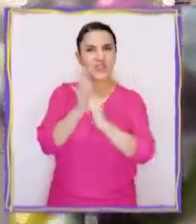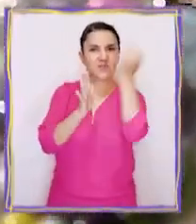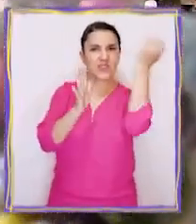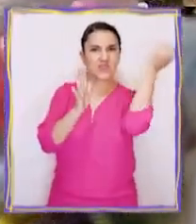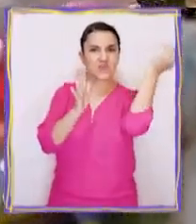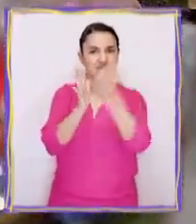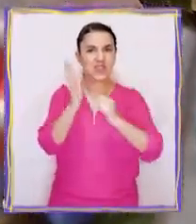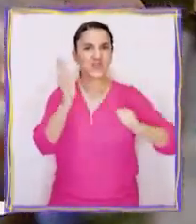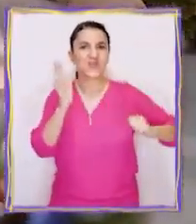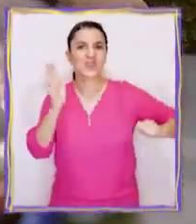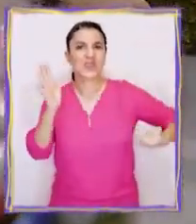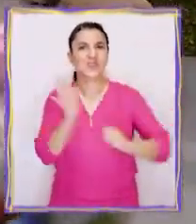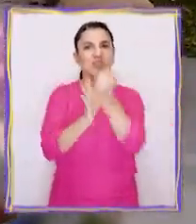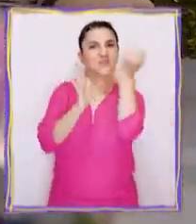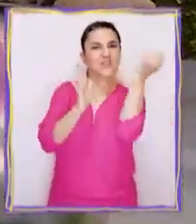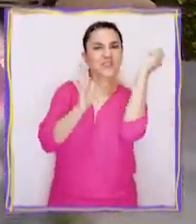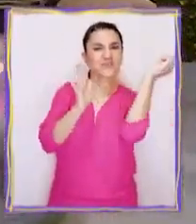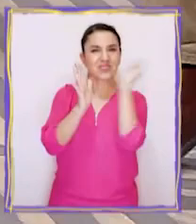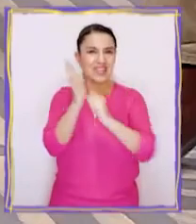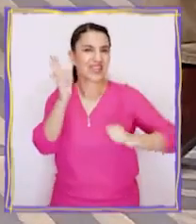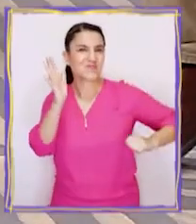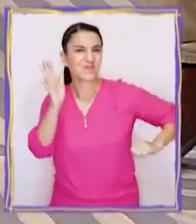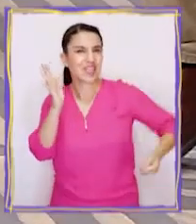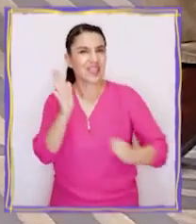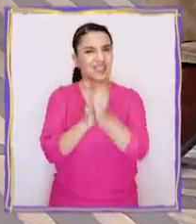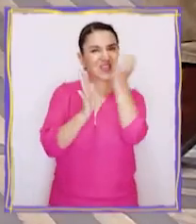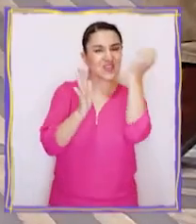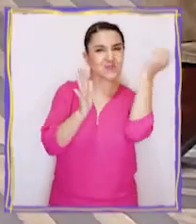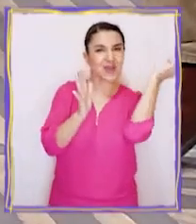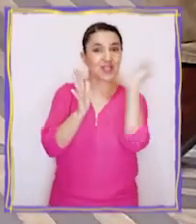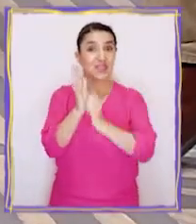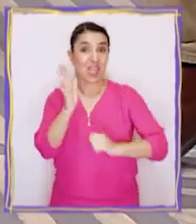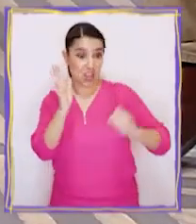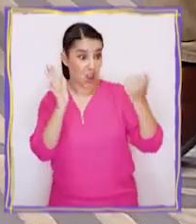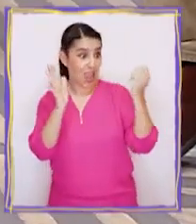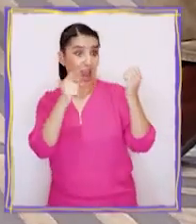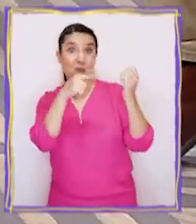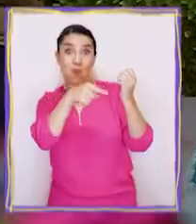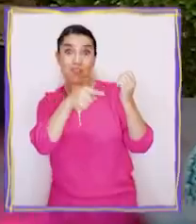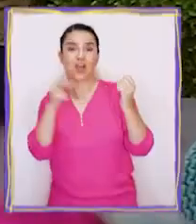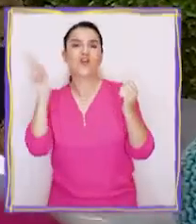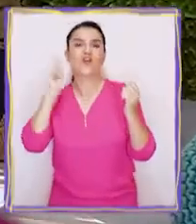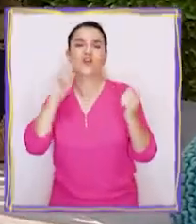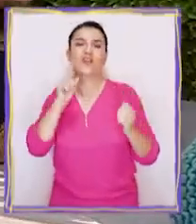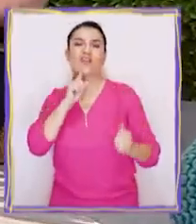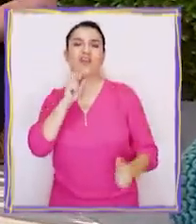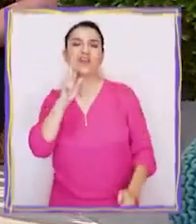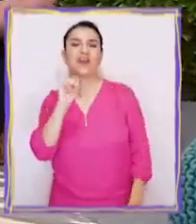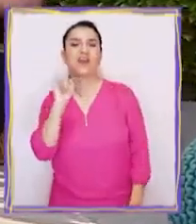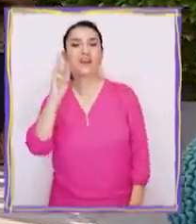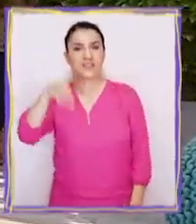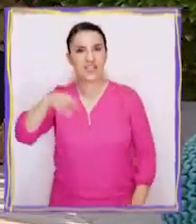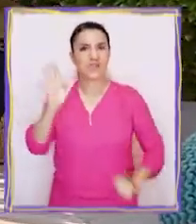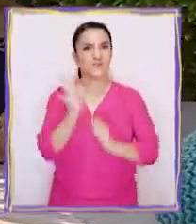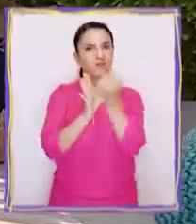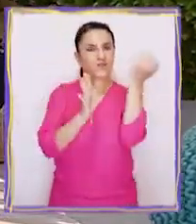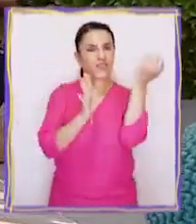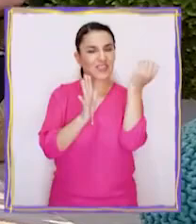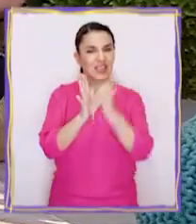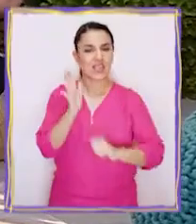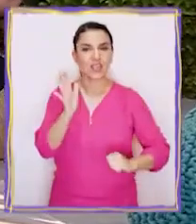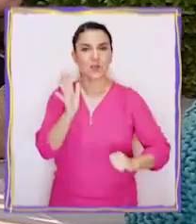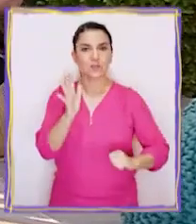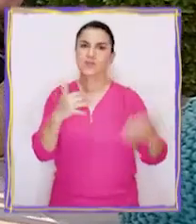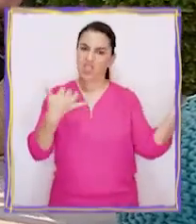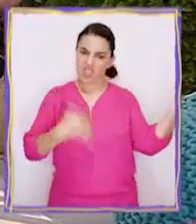trim, trim, trim, trim, trim, trim, trim, trim. El pandero hace trim.